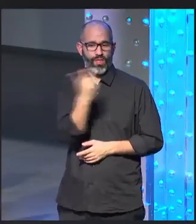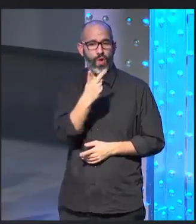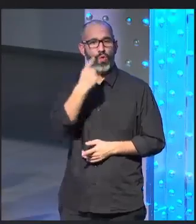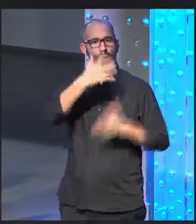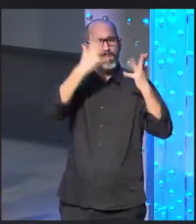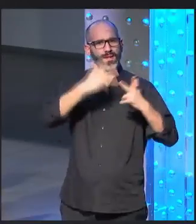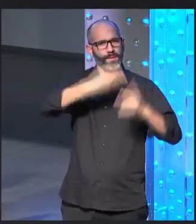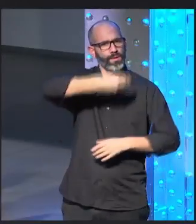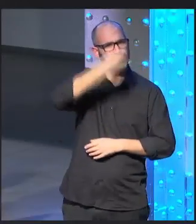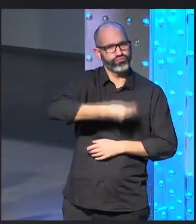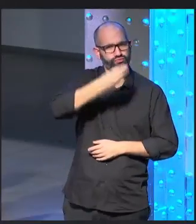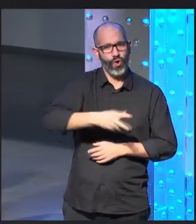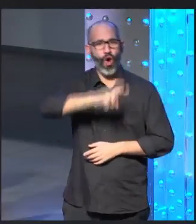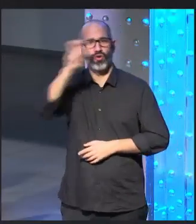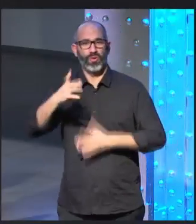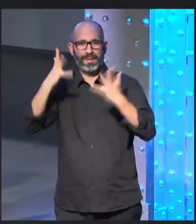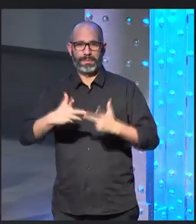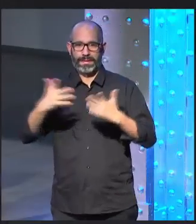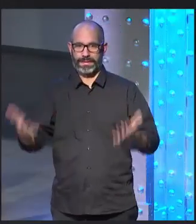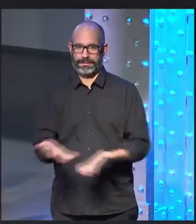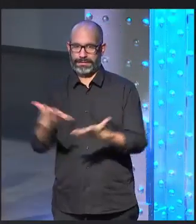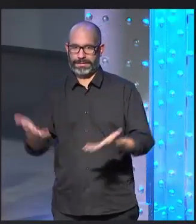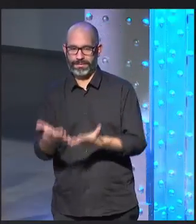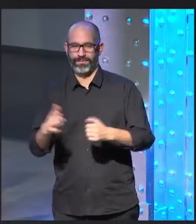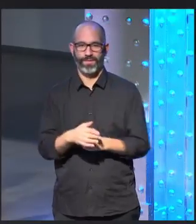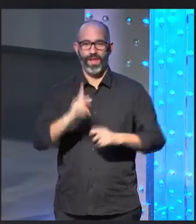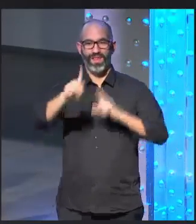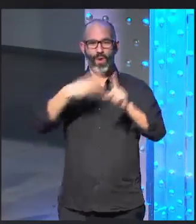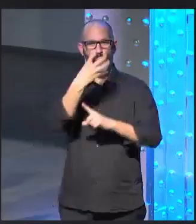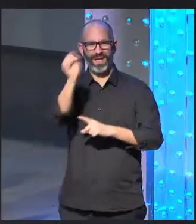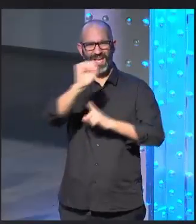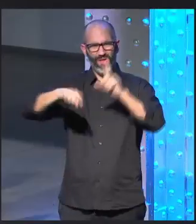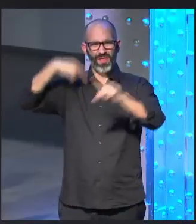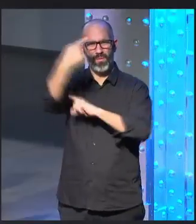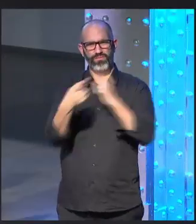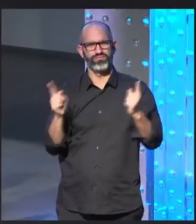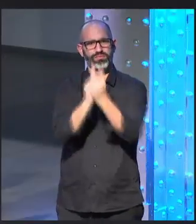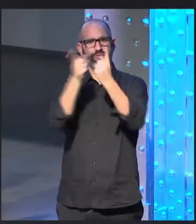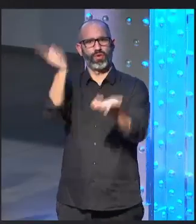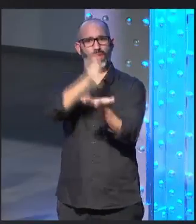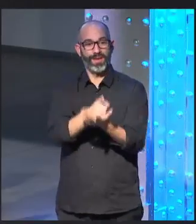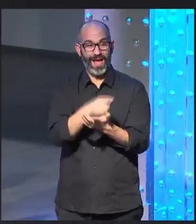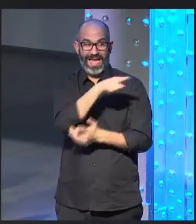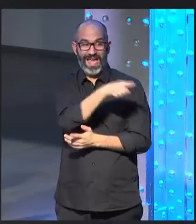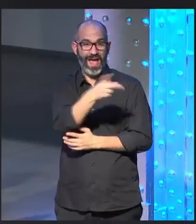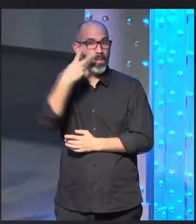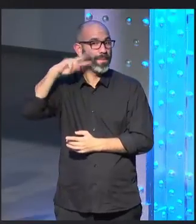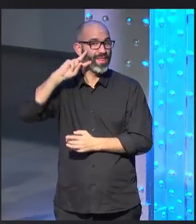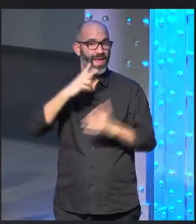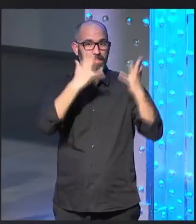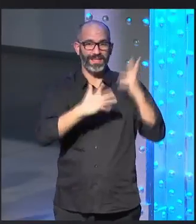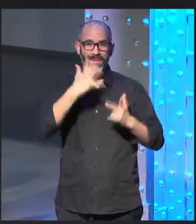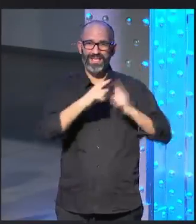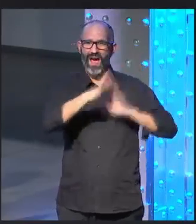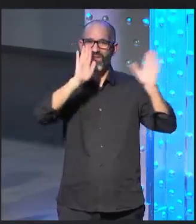las matemáticas y al otro muy mal las matemáticas. Y se encontraron 40 años después. Y entonces al que se le daba bien las matemáticas había ganado la